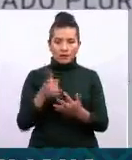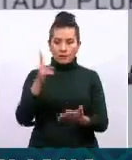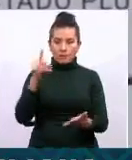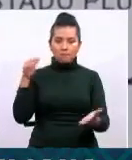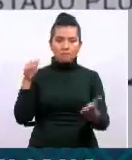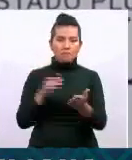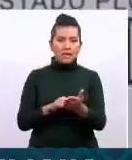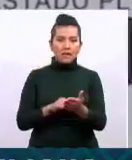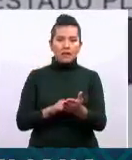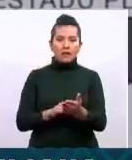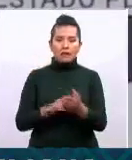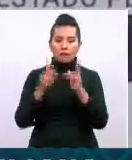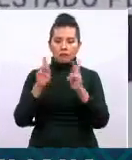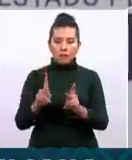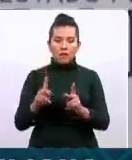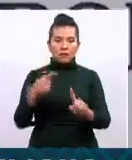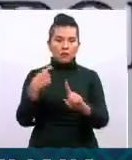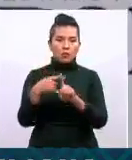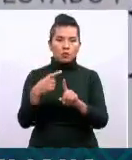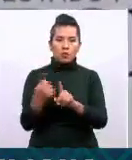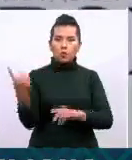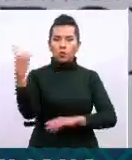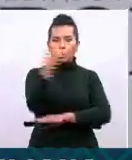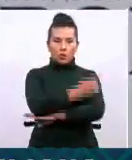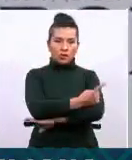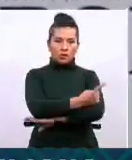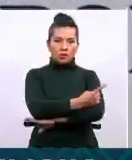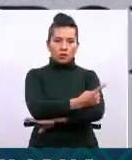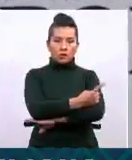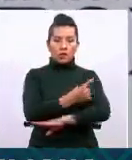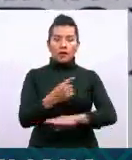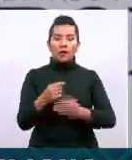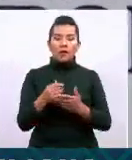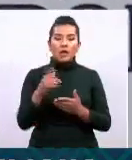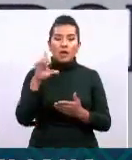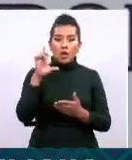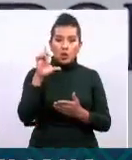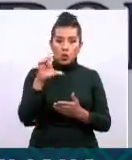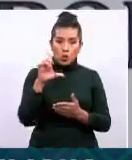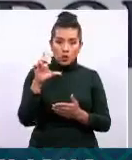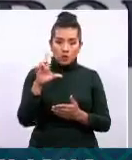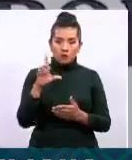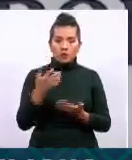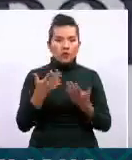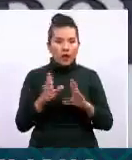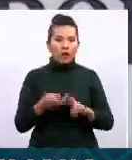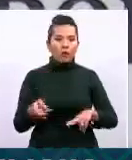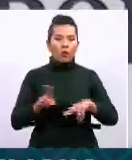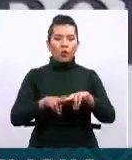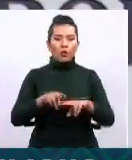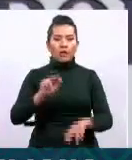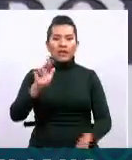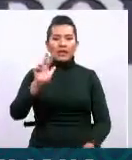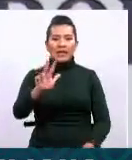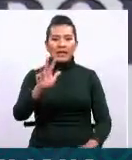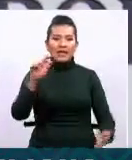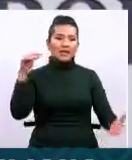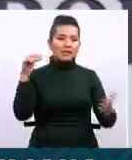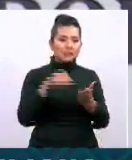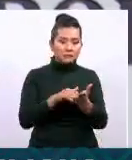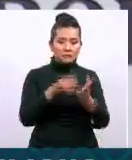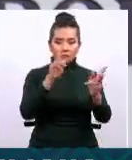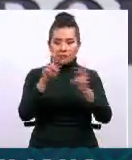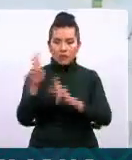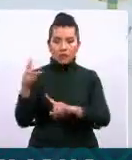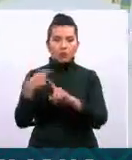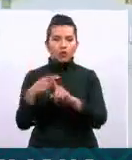día. A partir del lunes, esto se ha incrementado hasta 3.000 casos